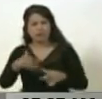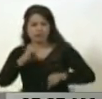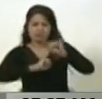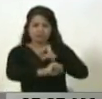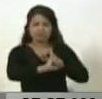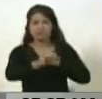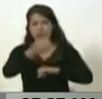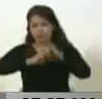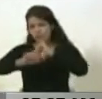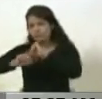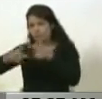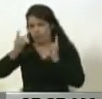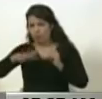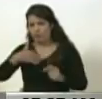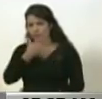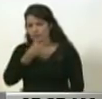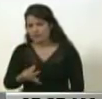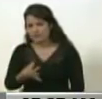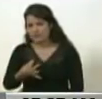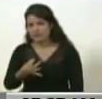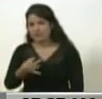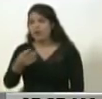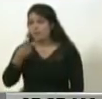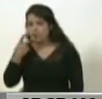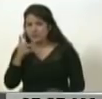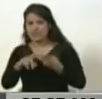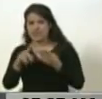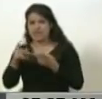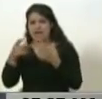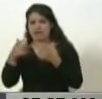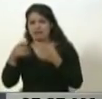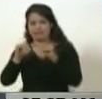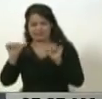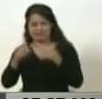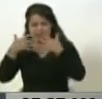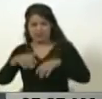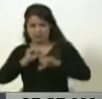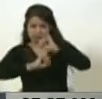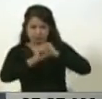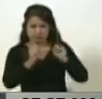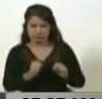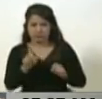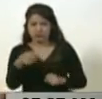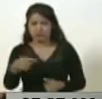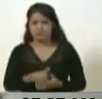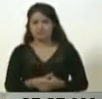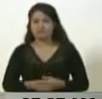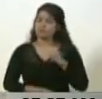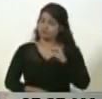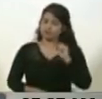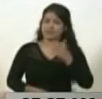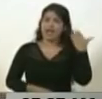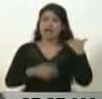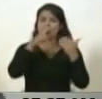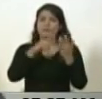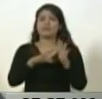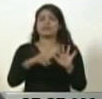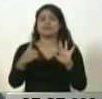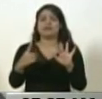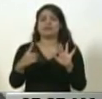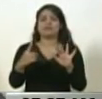embates de los sectores económicos que han saboteado la economía? Ya lo demostramos en el año 2016, y con más razón, este